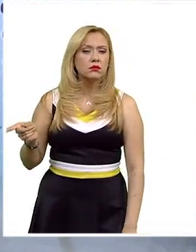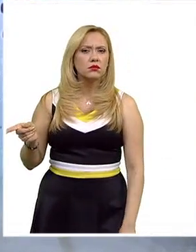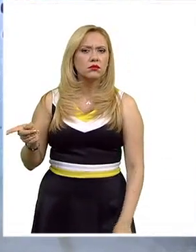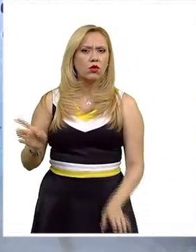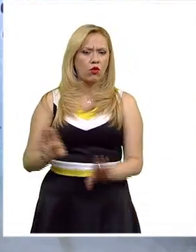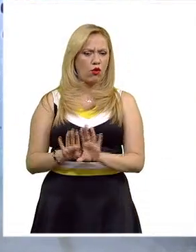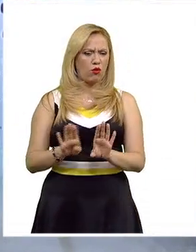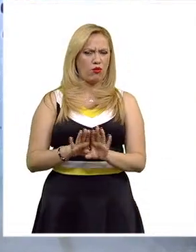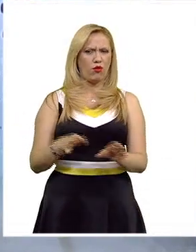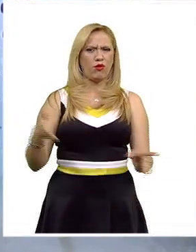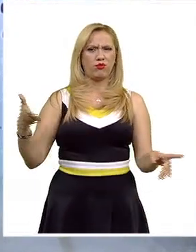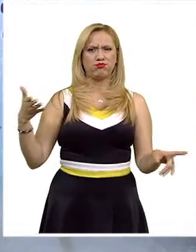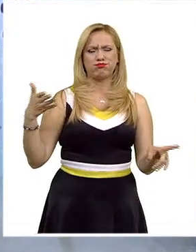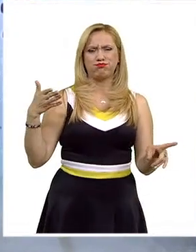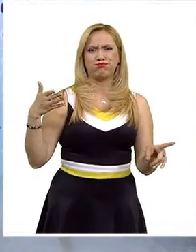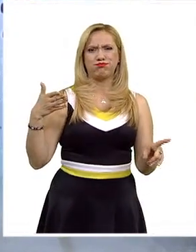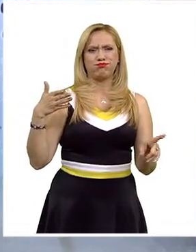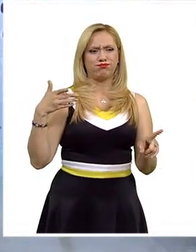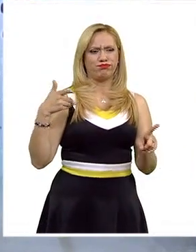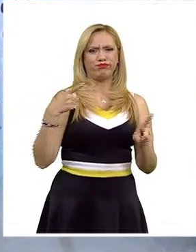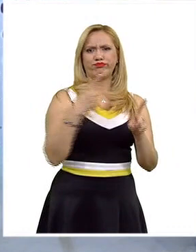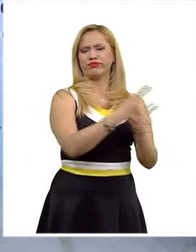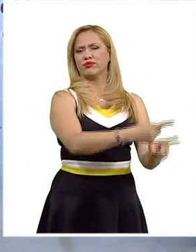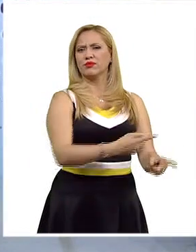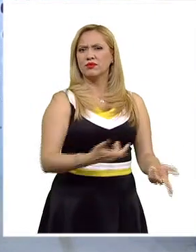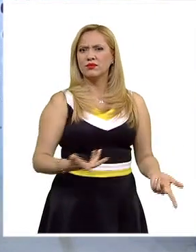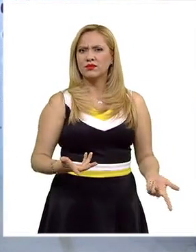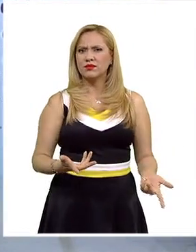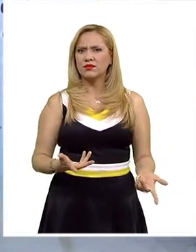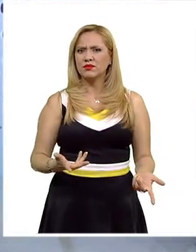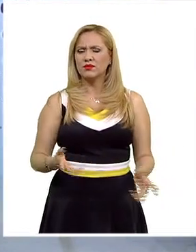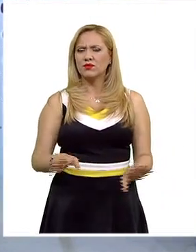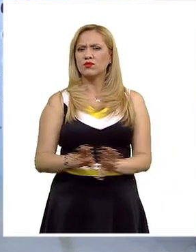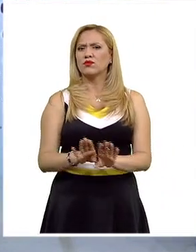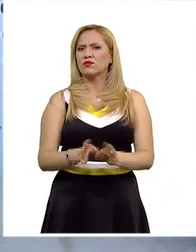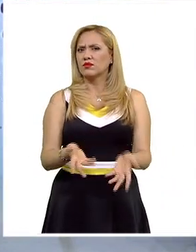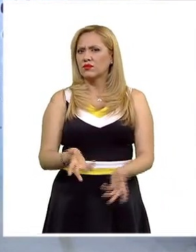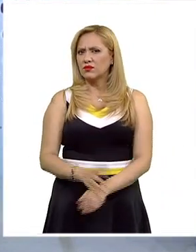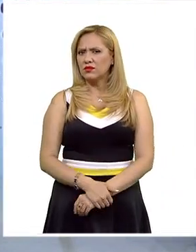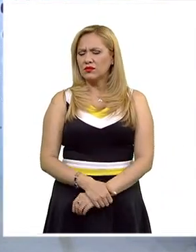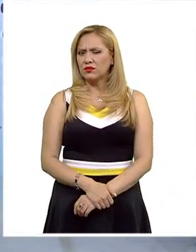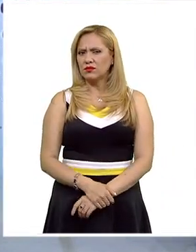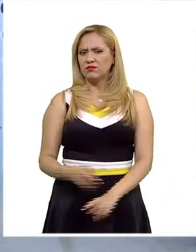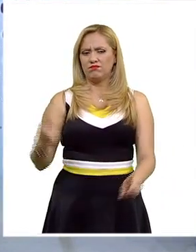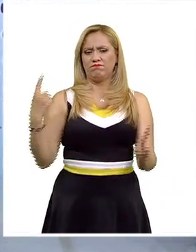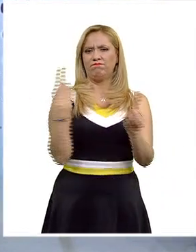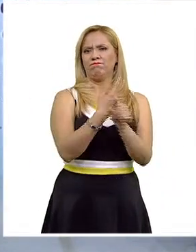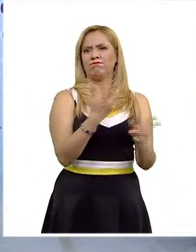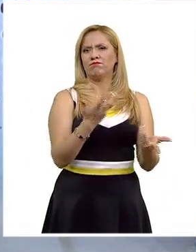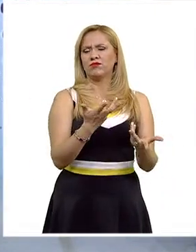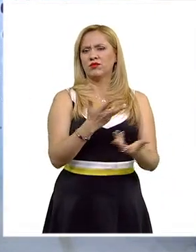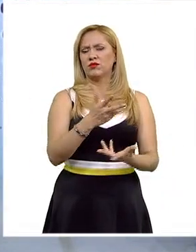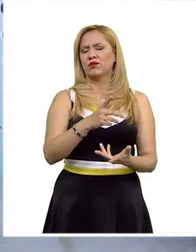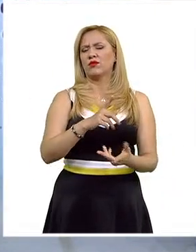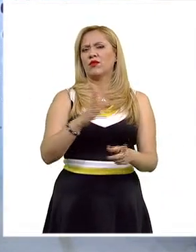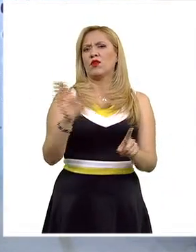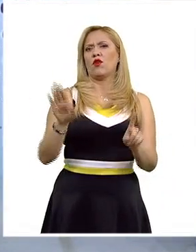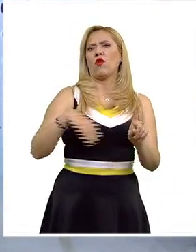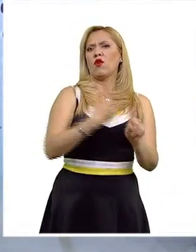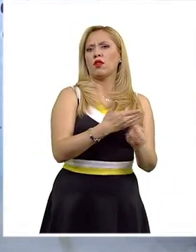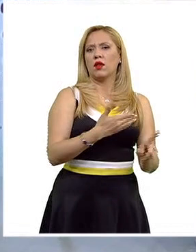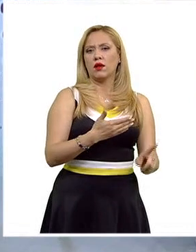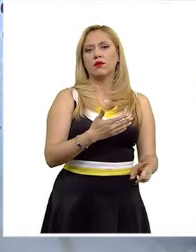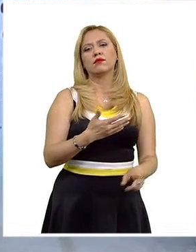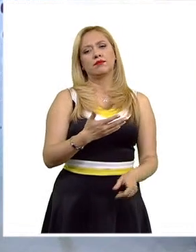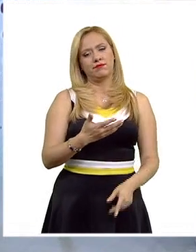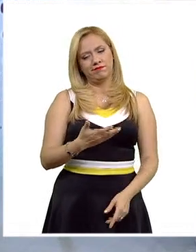fue que llegó a ese lugar de la agresión? O sea, ¿cómo construyó la agresión? ¿Cómo construyó el ejercicio de la violencia? Claro. Para eso